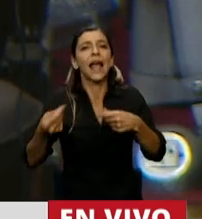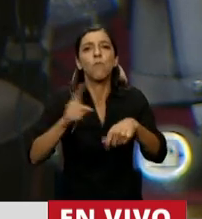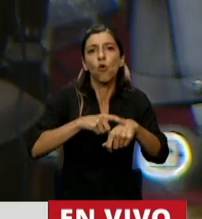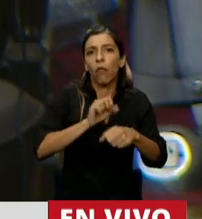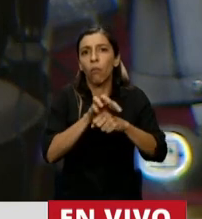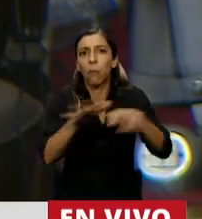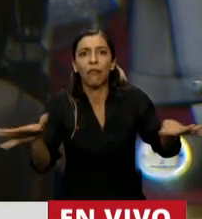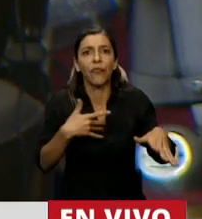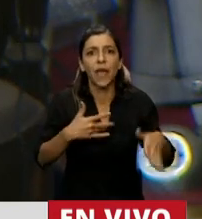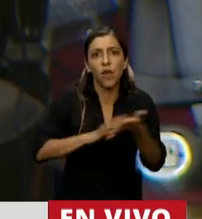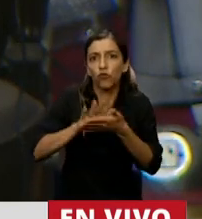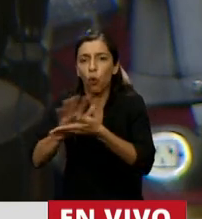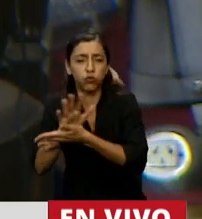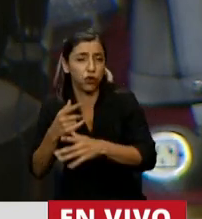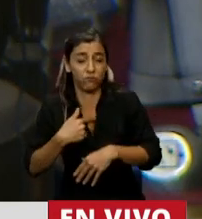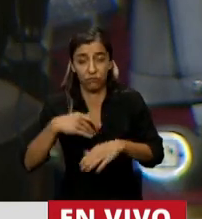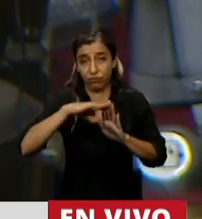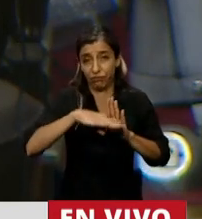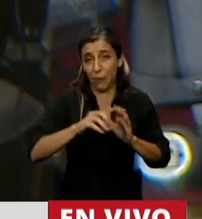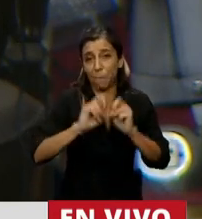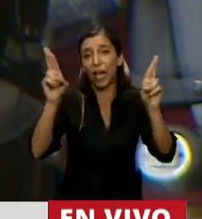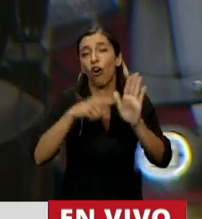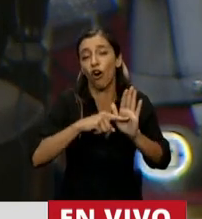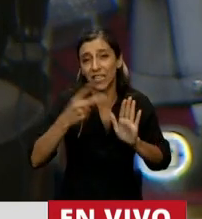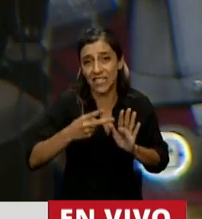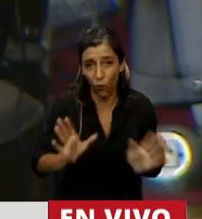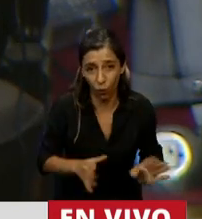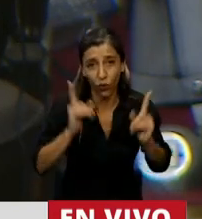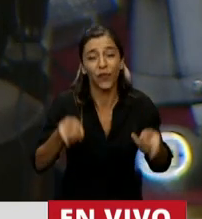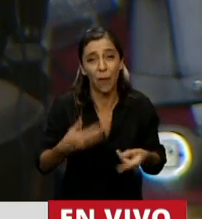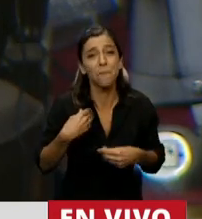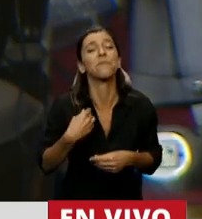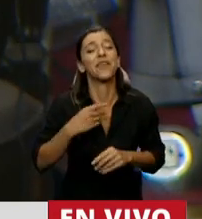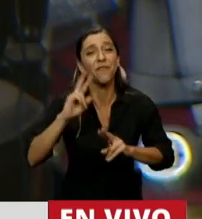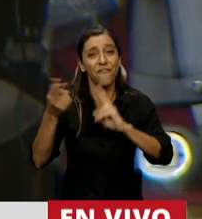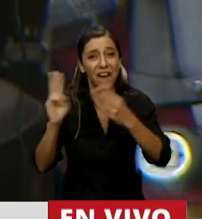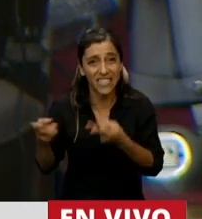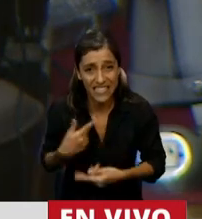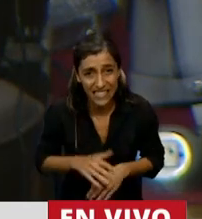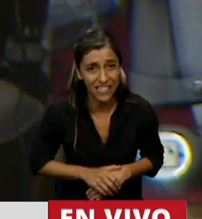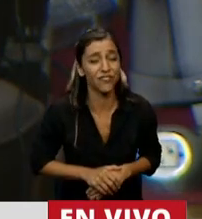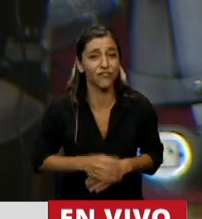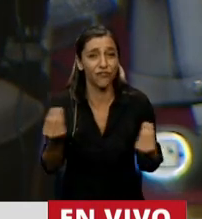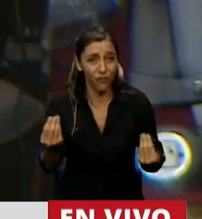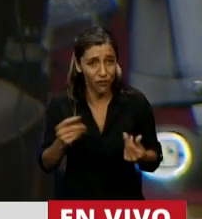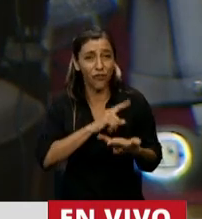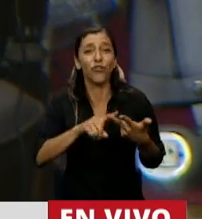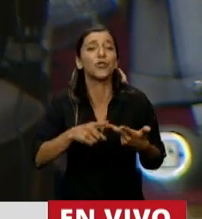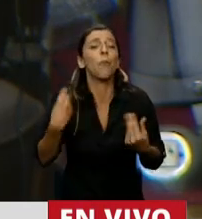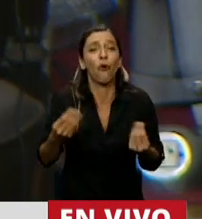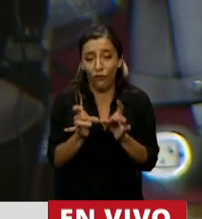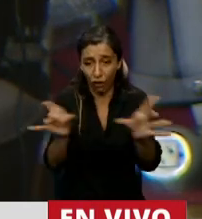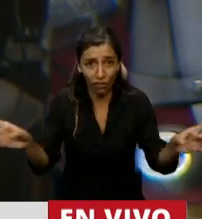lugar en el ranking de fallecidos por millón y segundo en América del Sur, noveno en el ranking de países con mayor